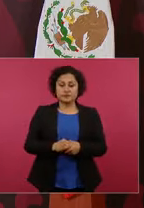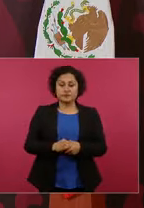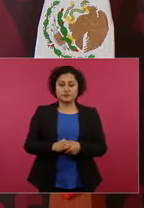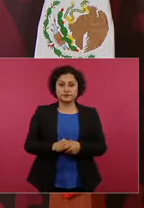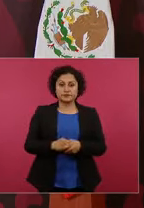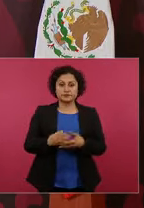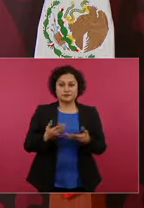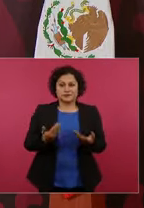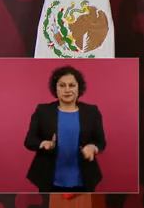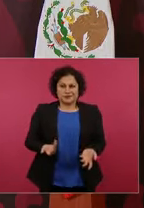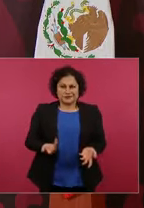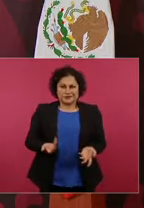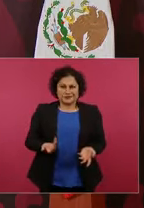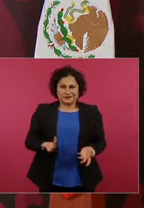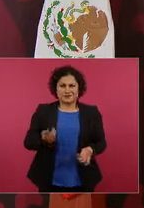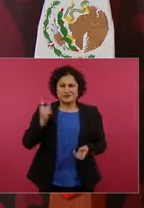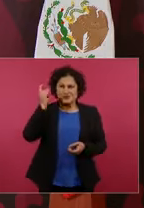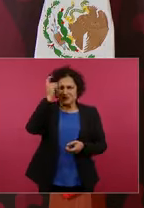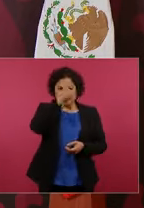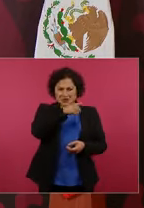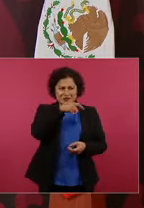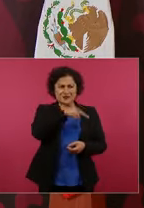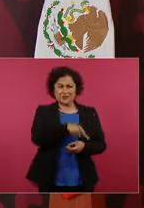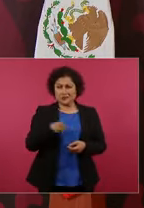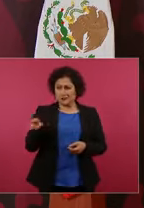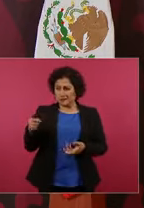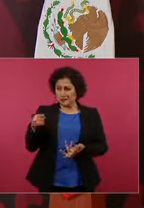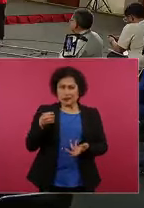entonces, ¿por qué lo hacían?